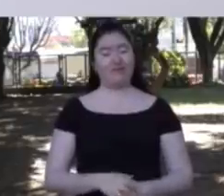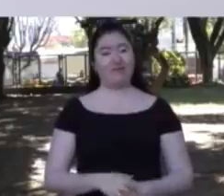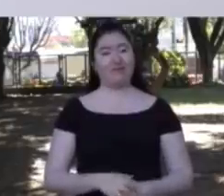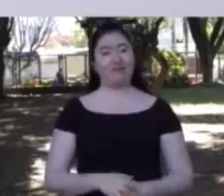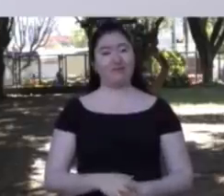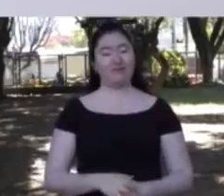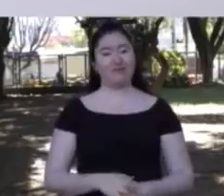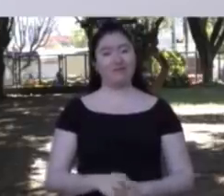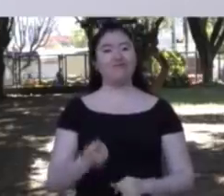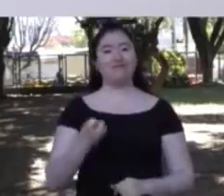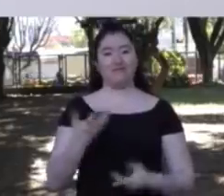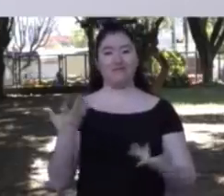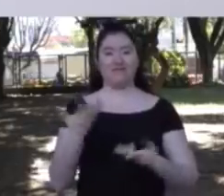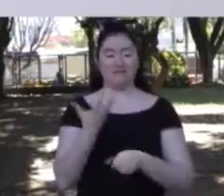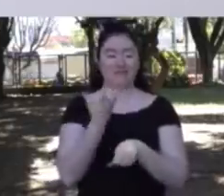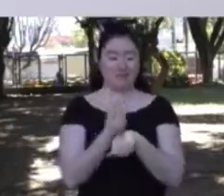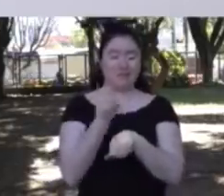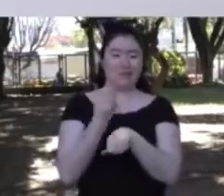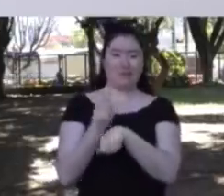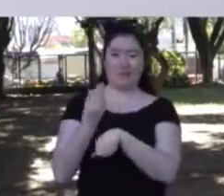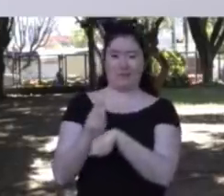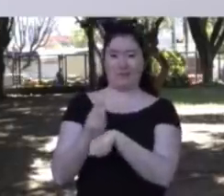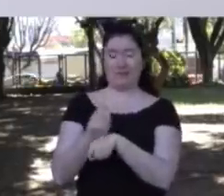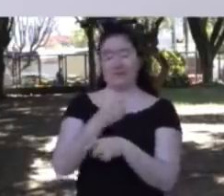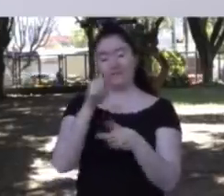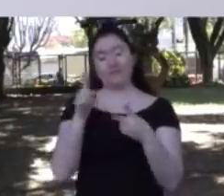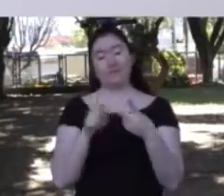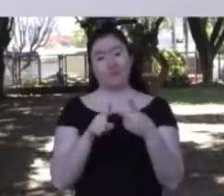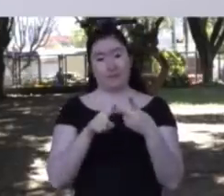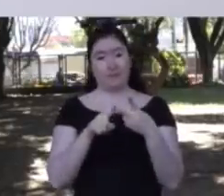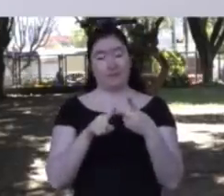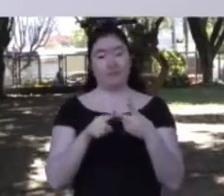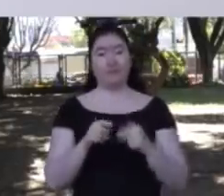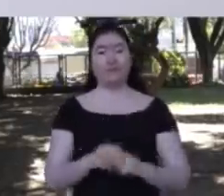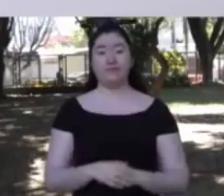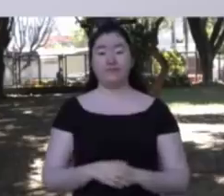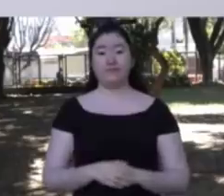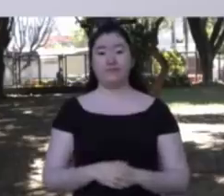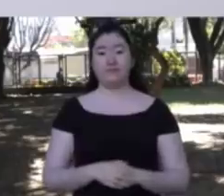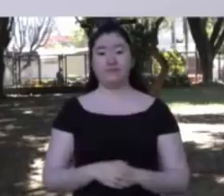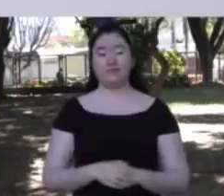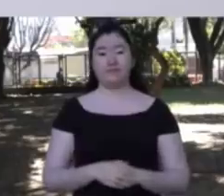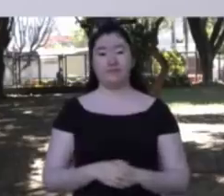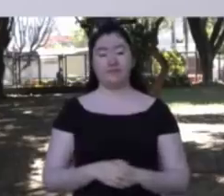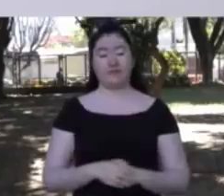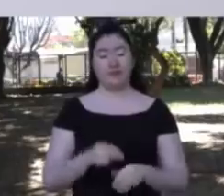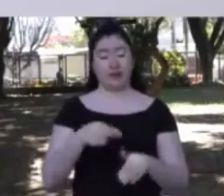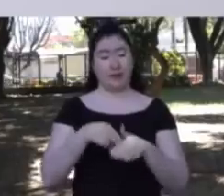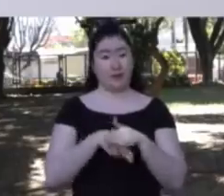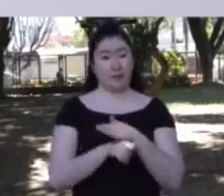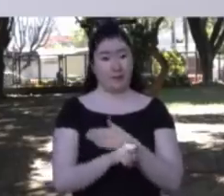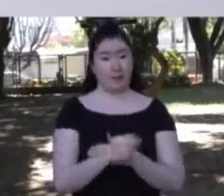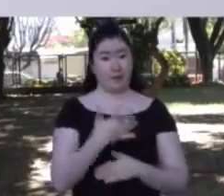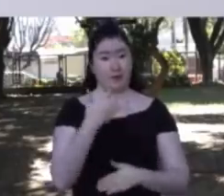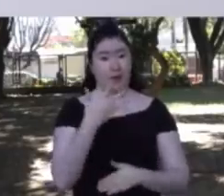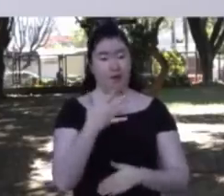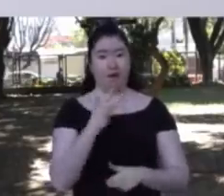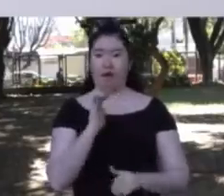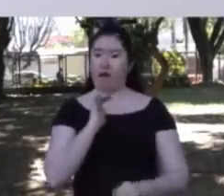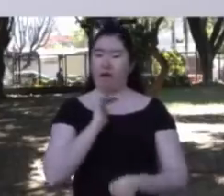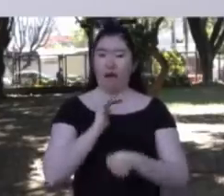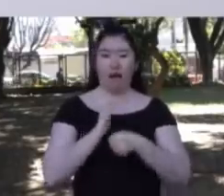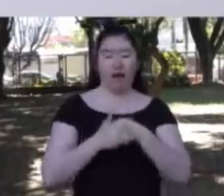y se hizo eso. En segundo lugar, terminar la línea 5, que ya